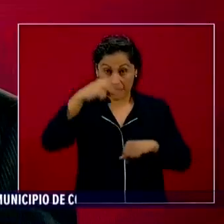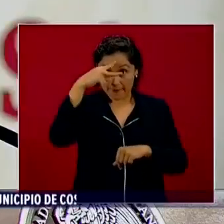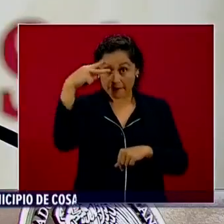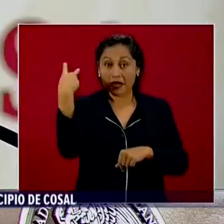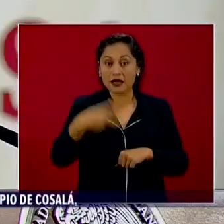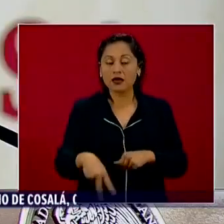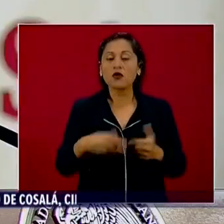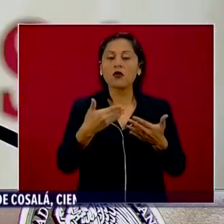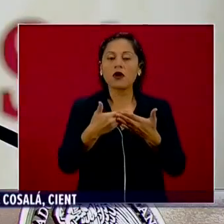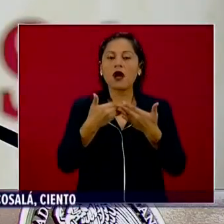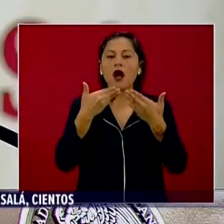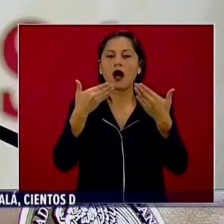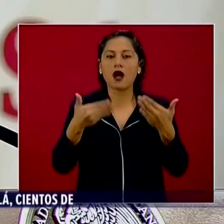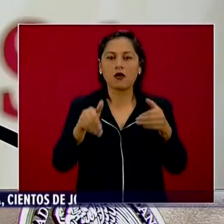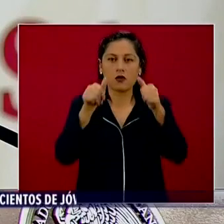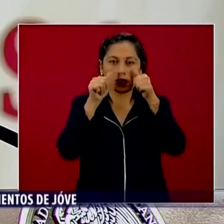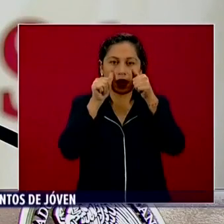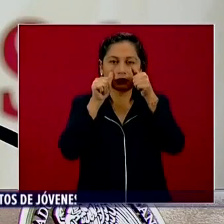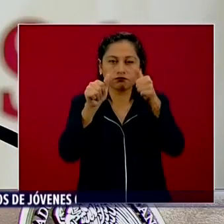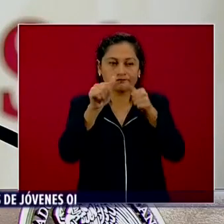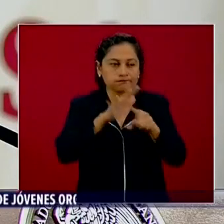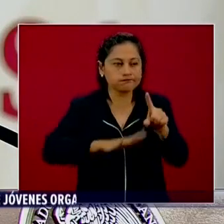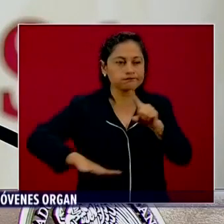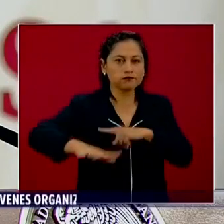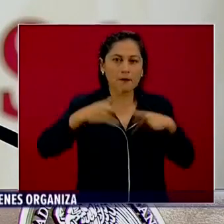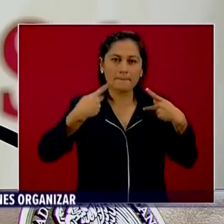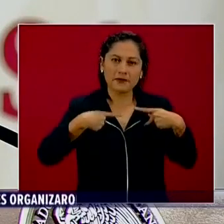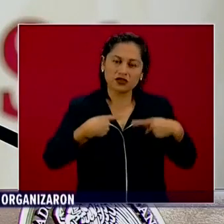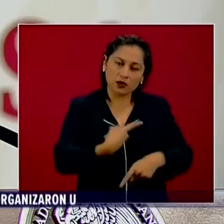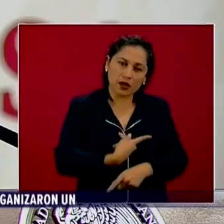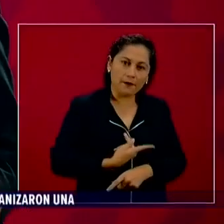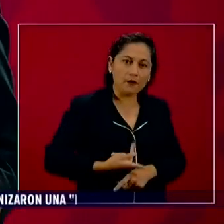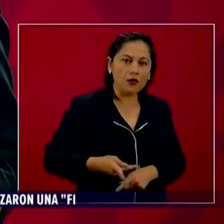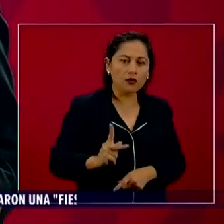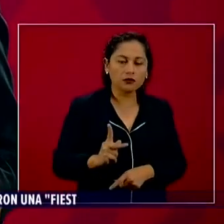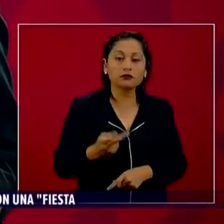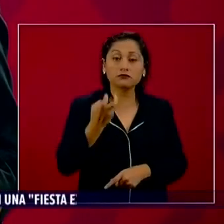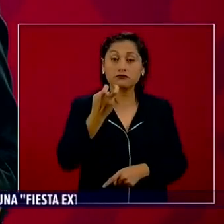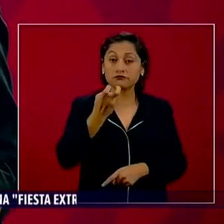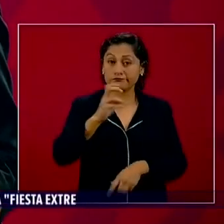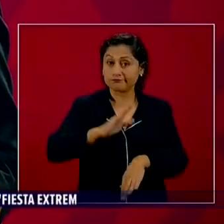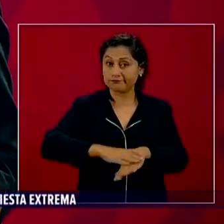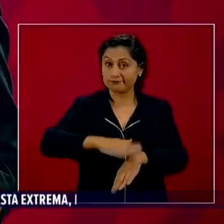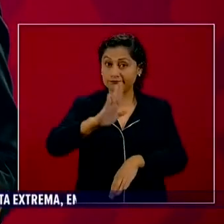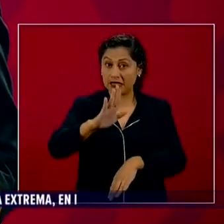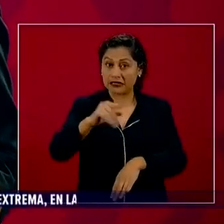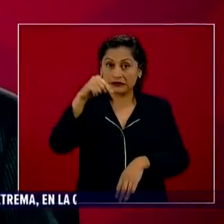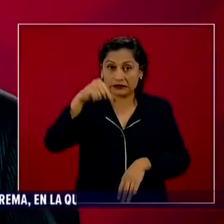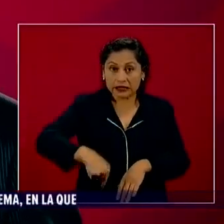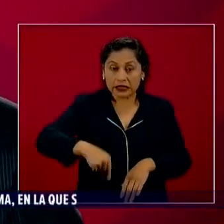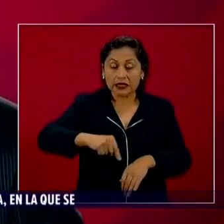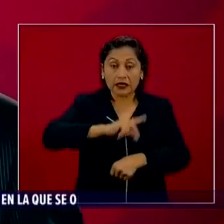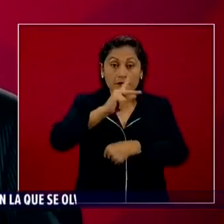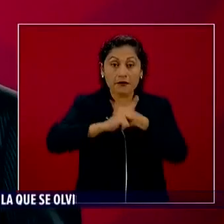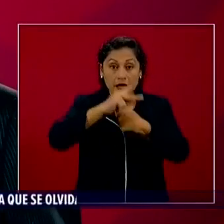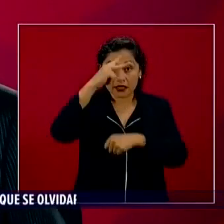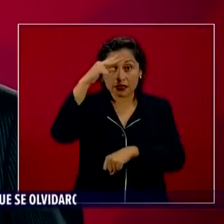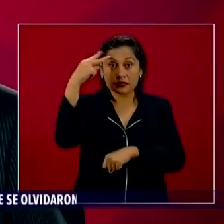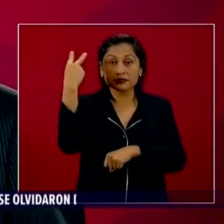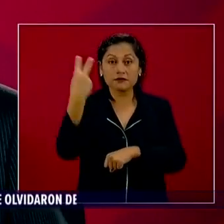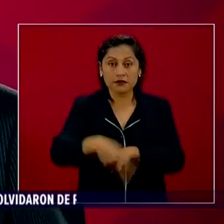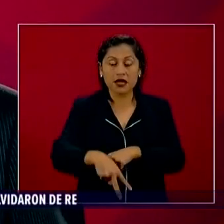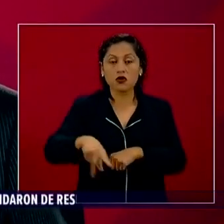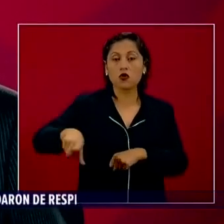necesitados, es un país en donde se gobierna para todos, para ricos y para pobres,